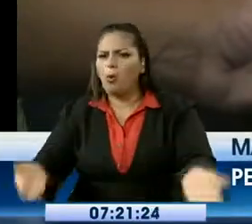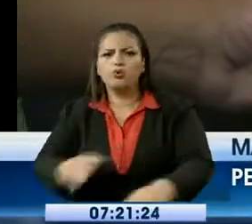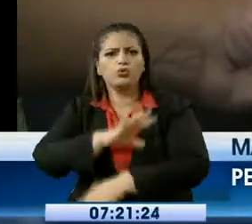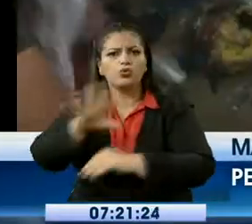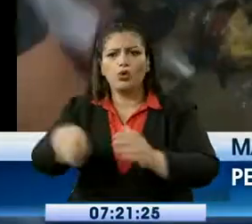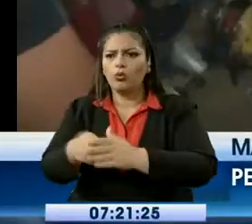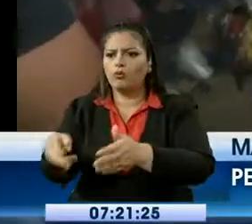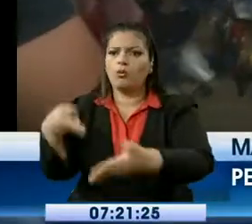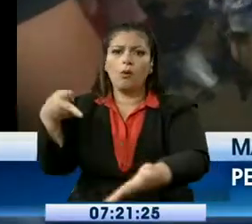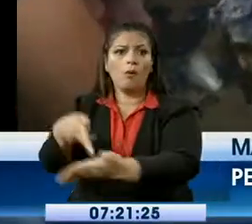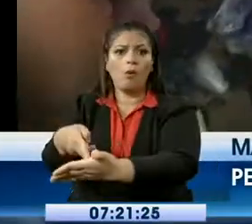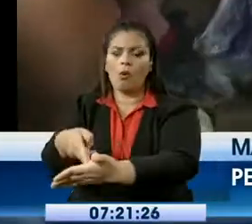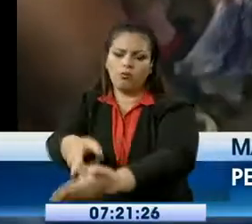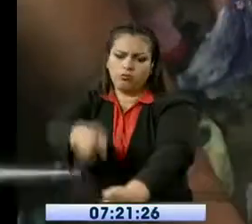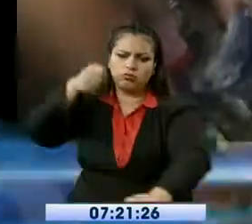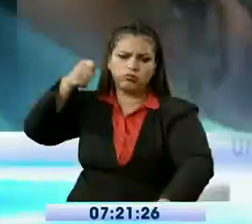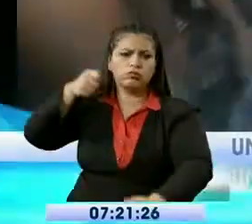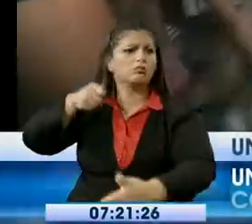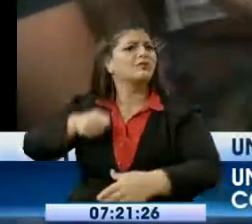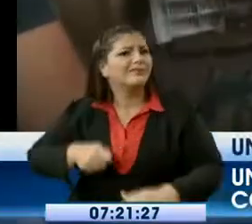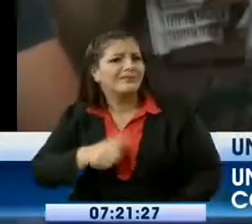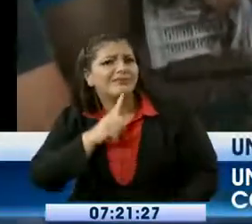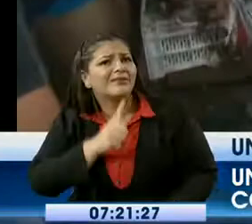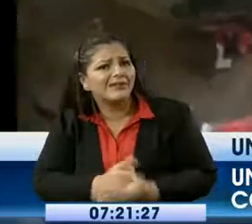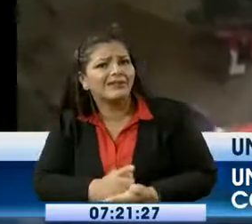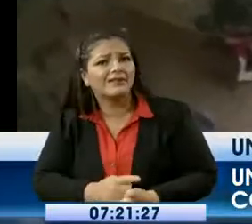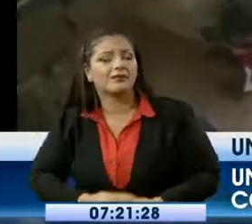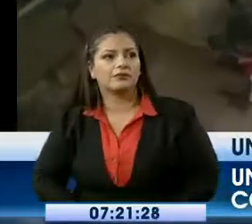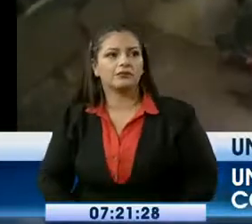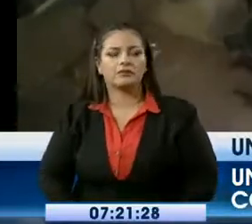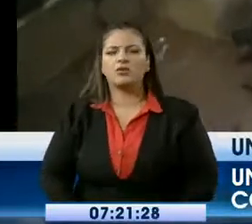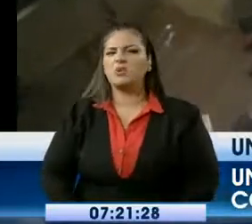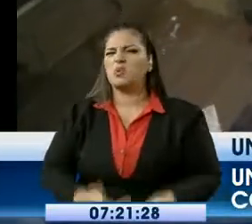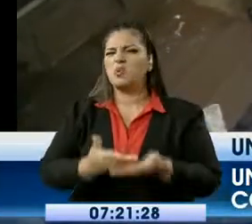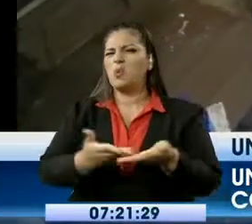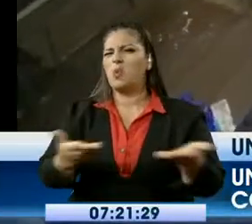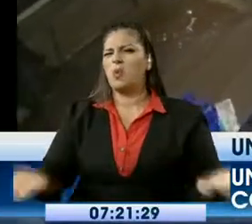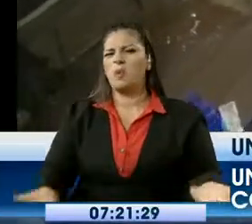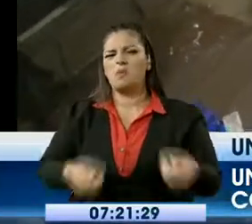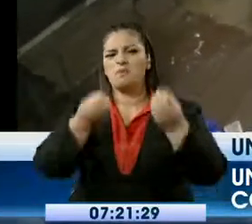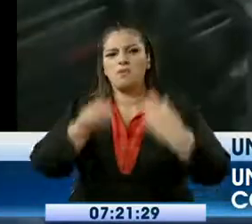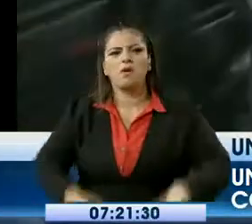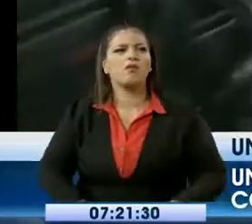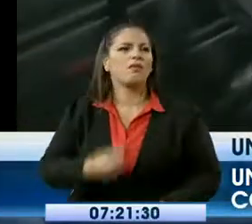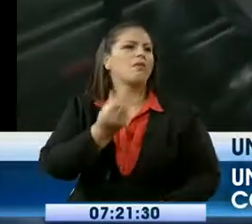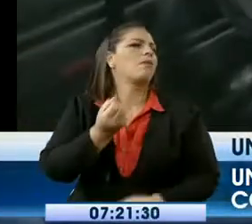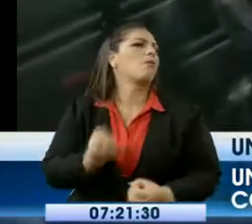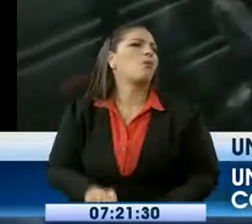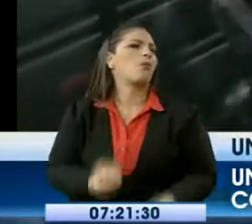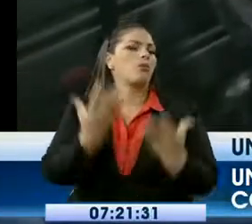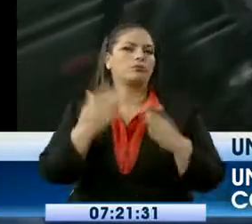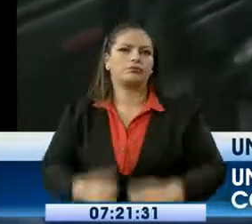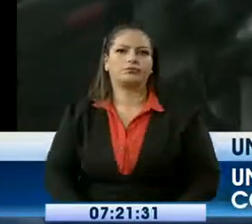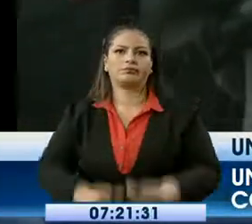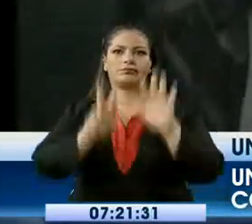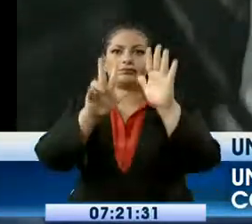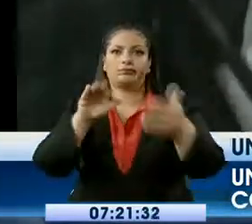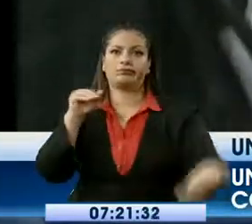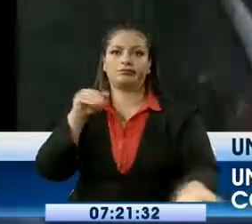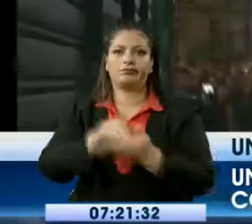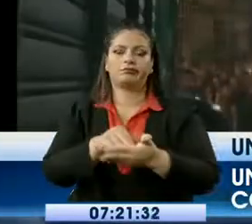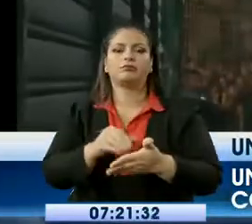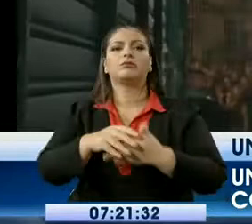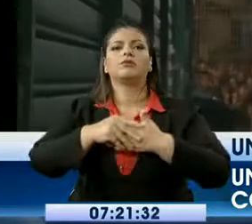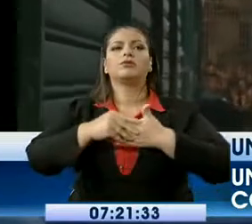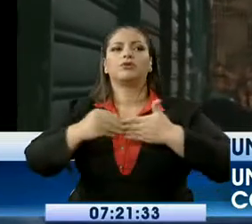las pedidas bordean los ocho mil dólares este no sería el primer incendio que se presenta en este centro comercial que